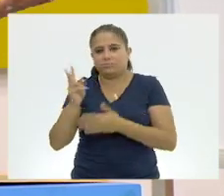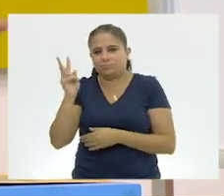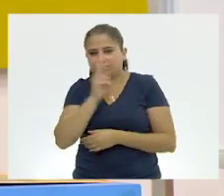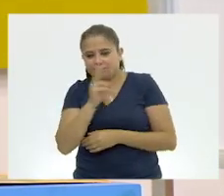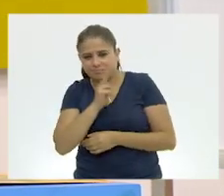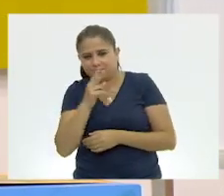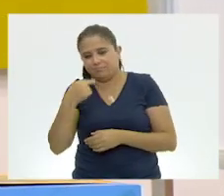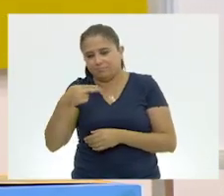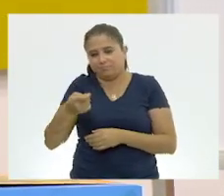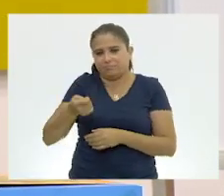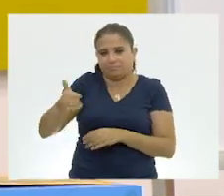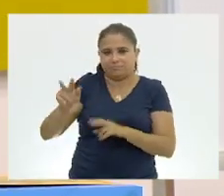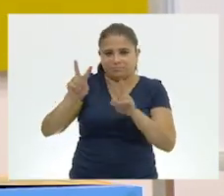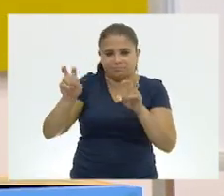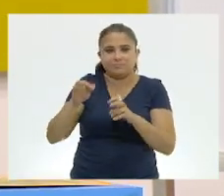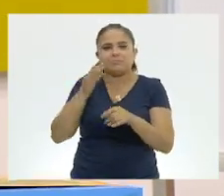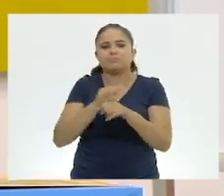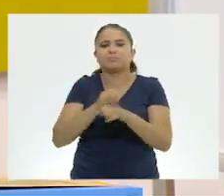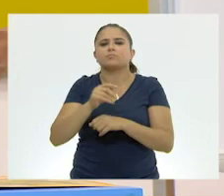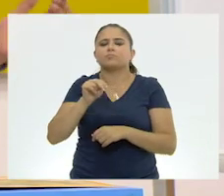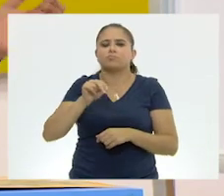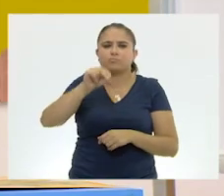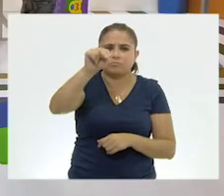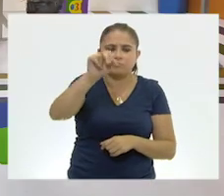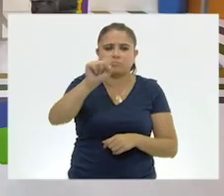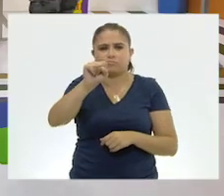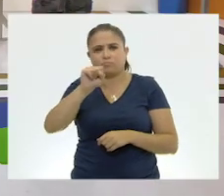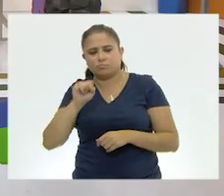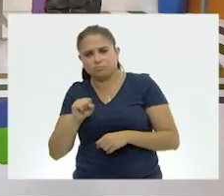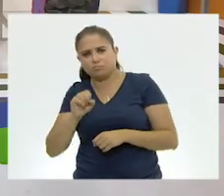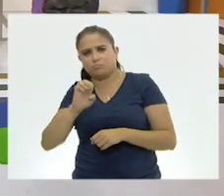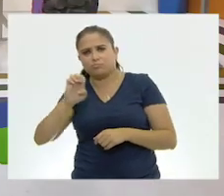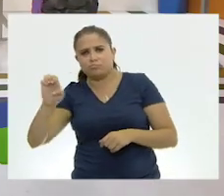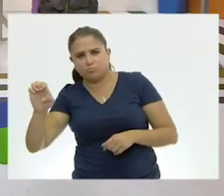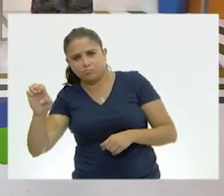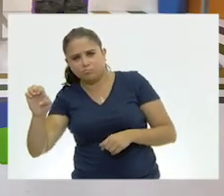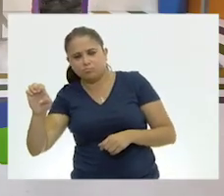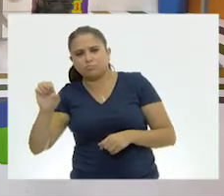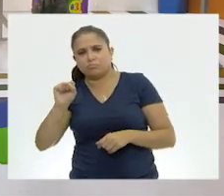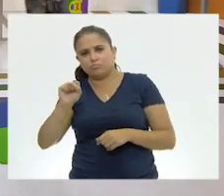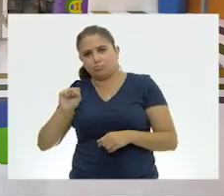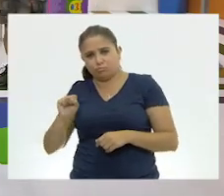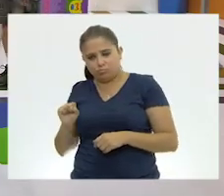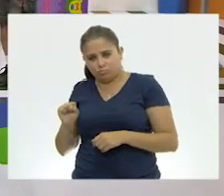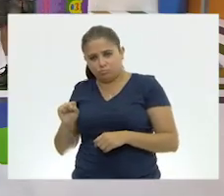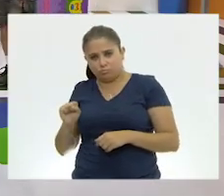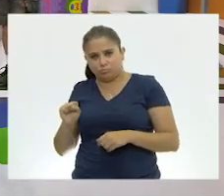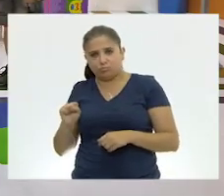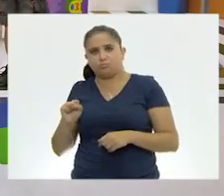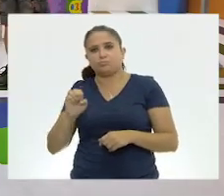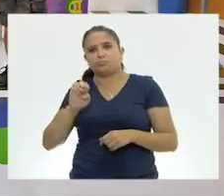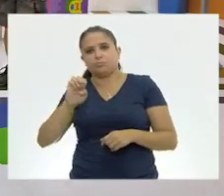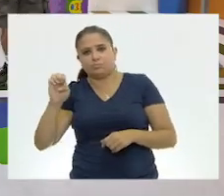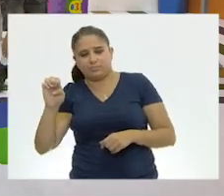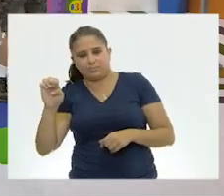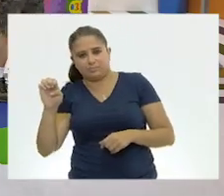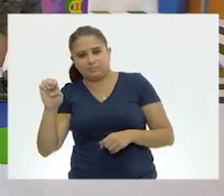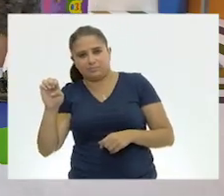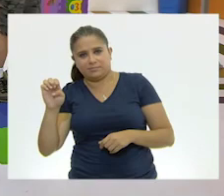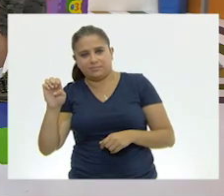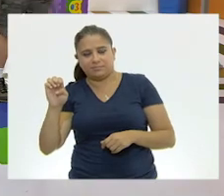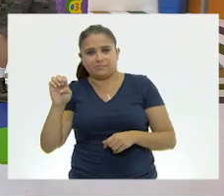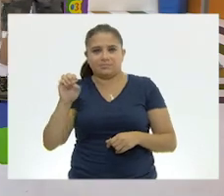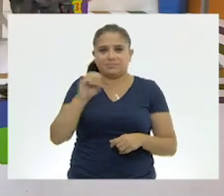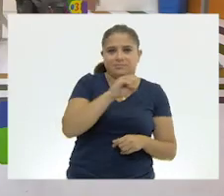tío Azael les mencionó hacia dónde está el norte. Tío, por favor. ¿Norte? El sur. Para allá. El este. Hacia